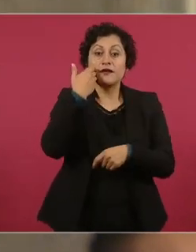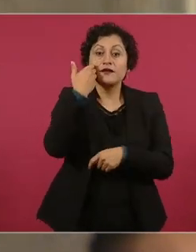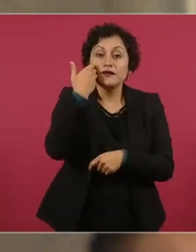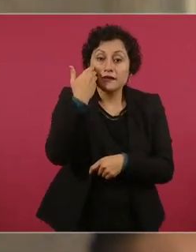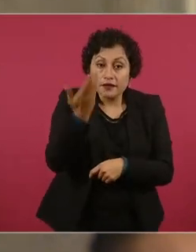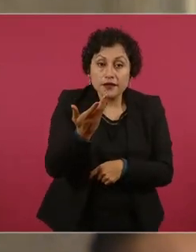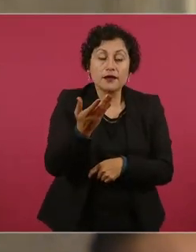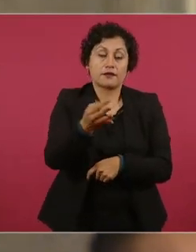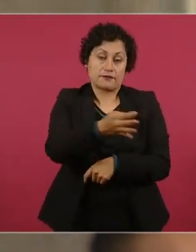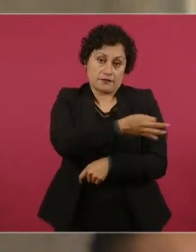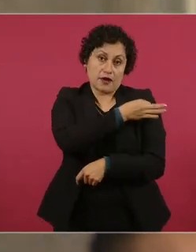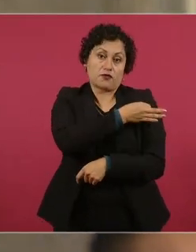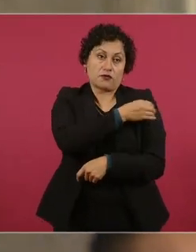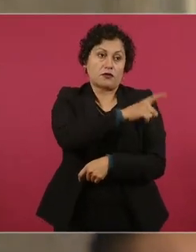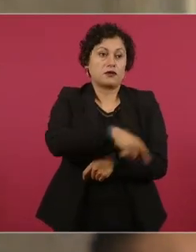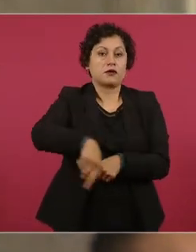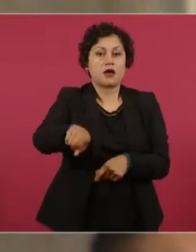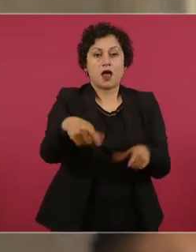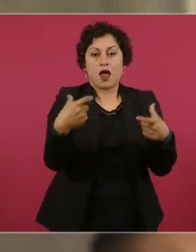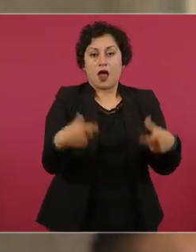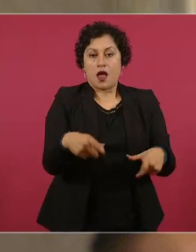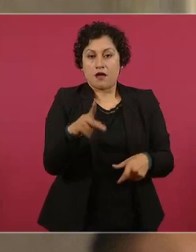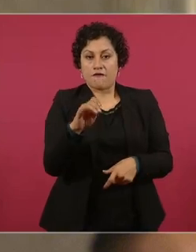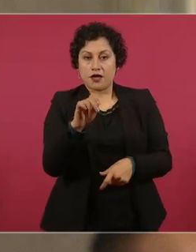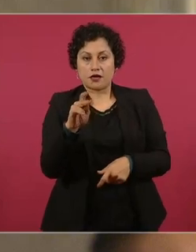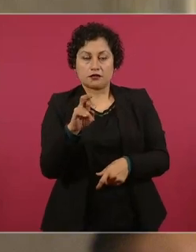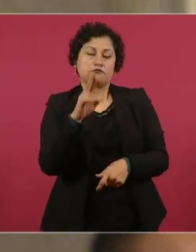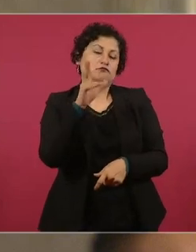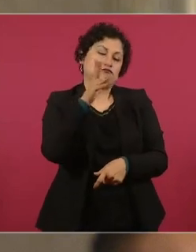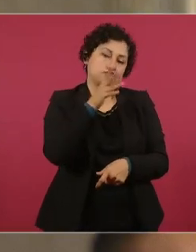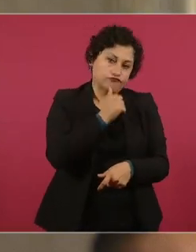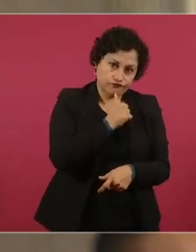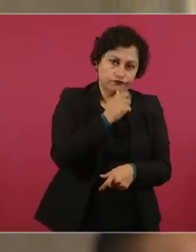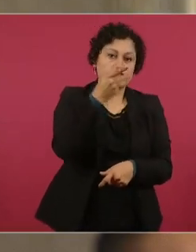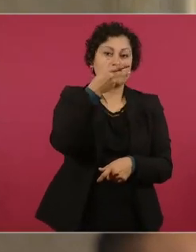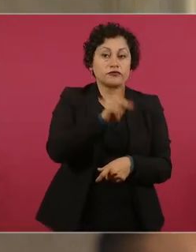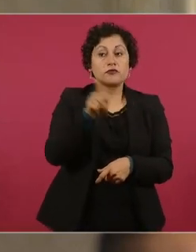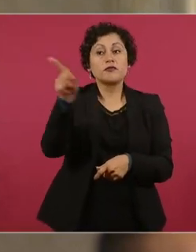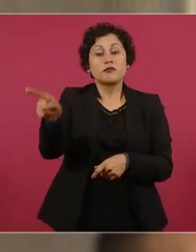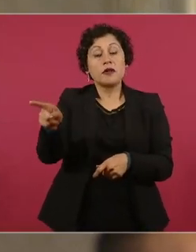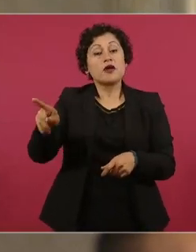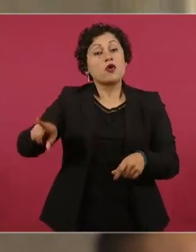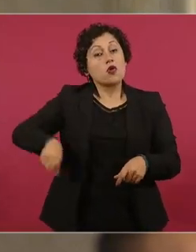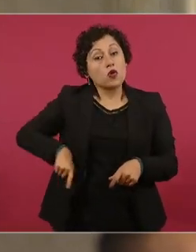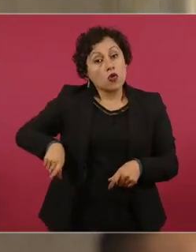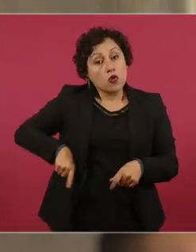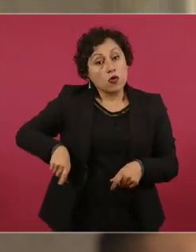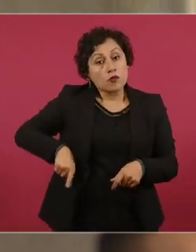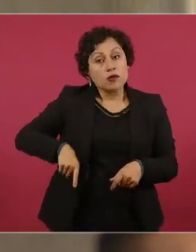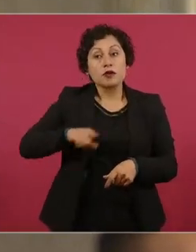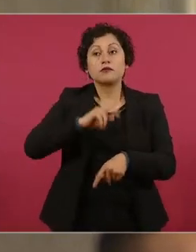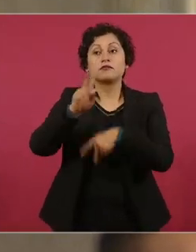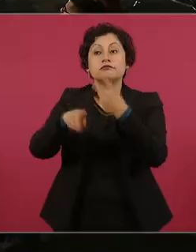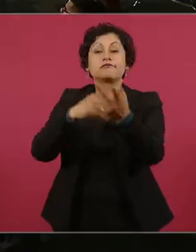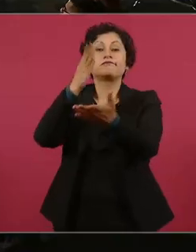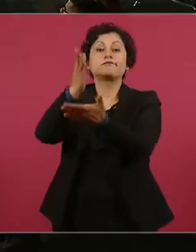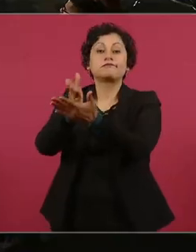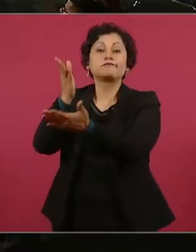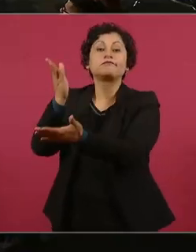tienen la posibilidad de comprar Pfizer, pero en el sector público todavía no llegan. ¿Cuándo habrá de nueva cuenta vacunas COVID, la que sea?